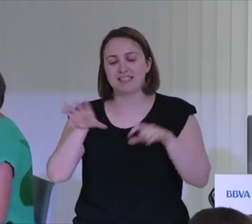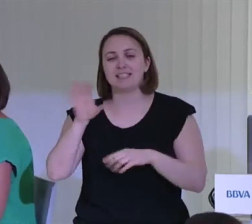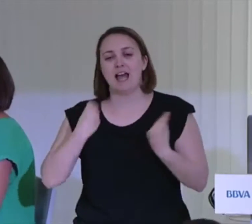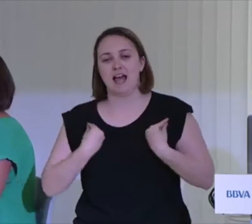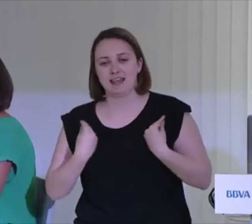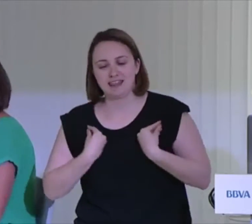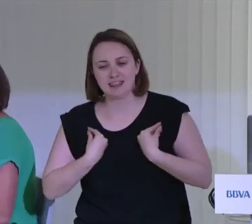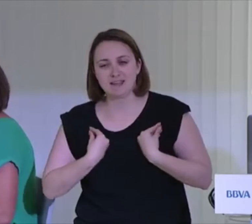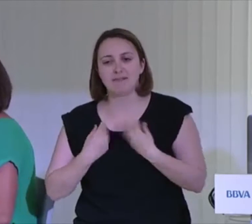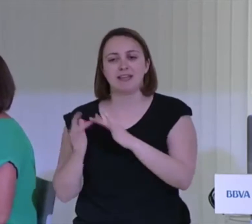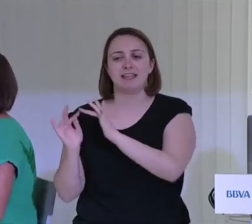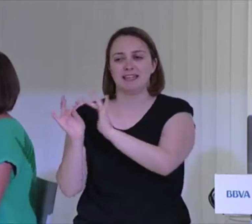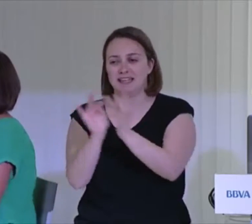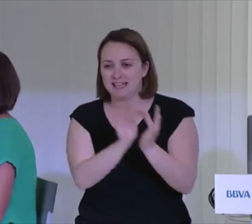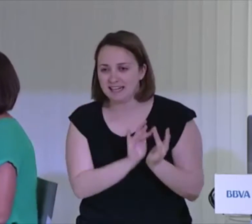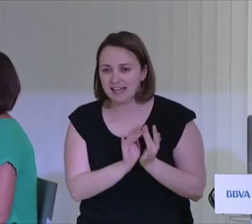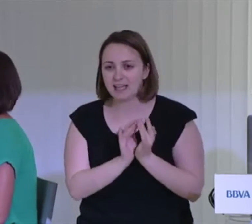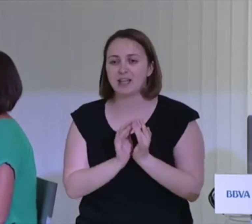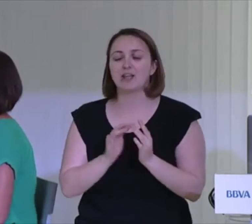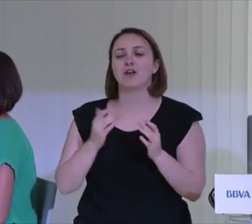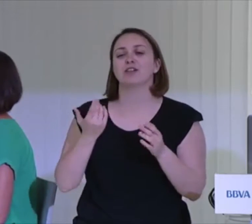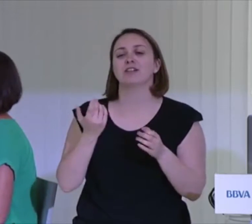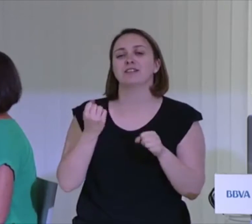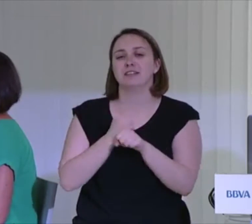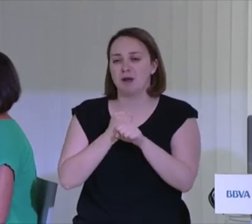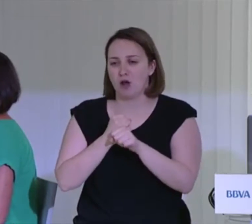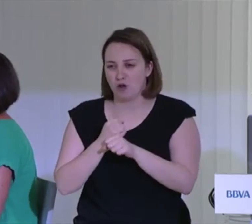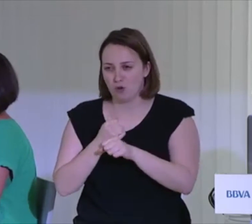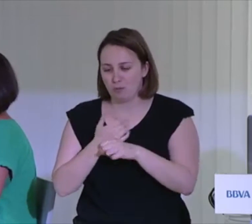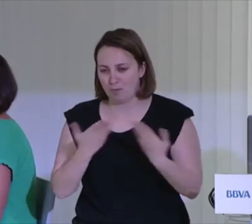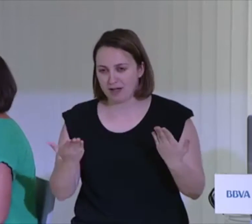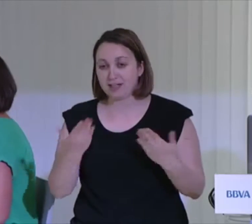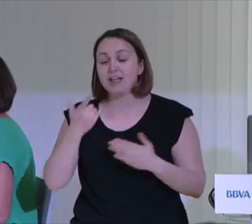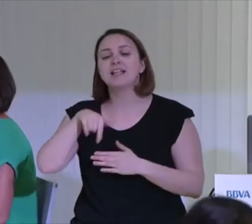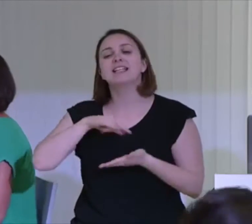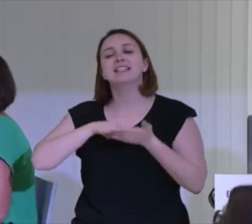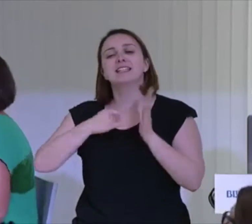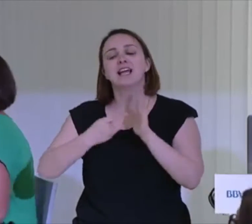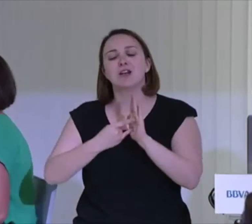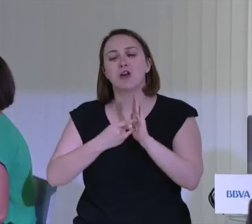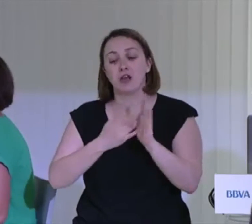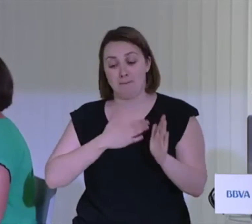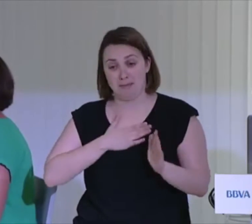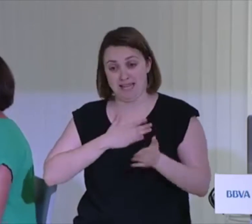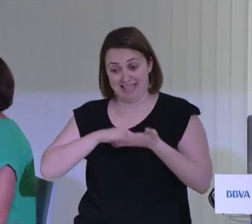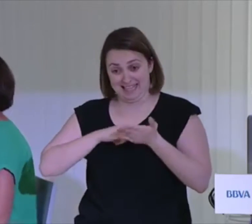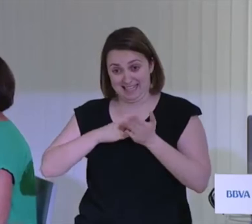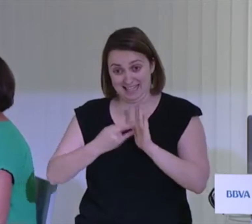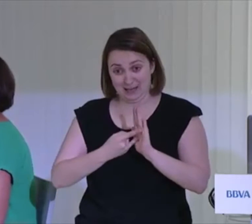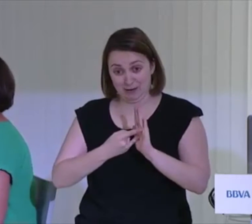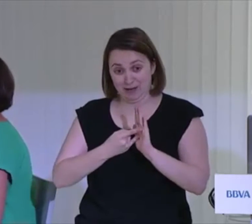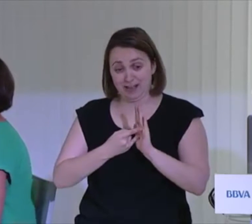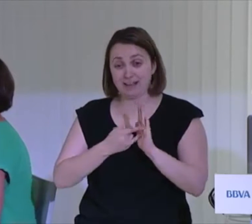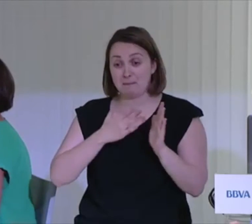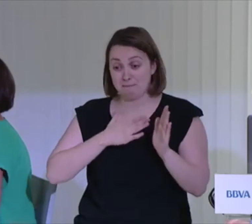vida, de relaciones y de intercambio con otras emprendedoras. O sea, la tecnología es, a mí, desde luego, vamos,